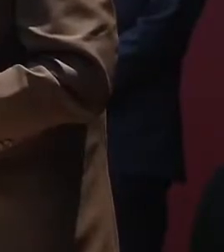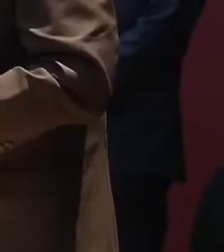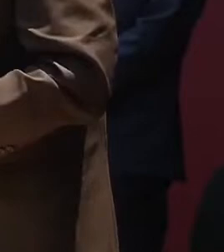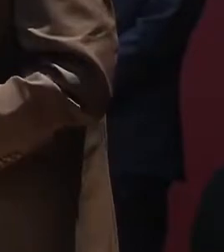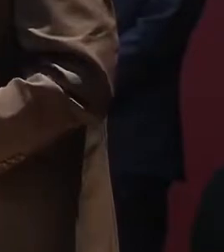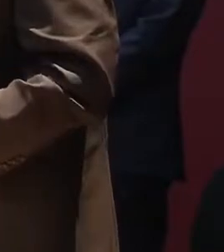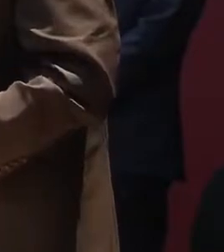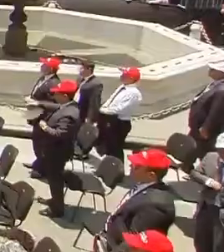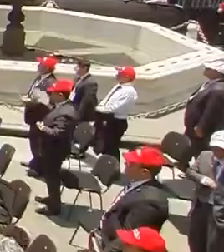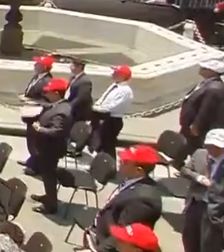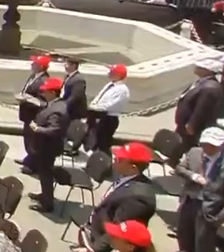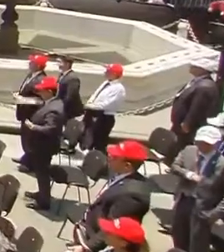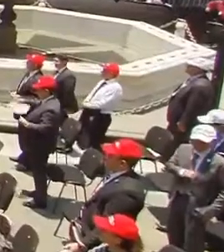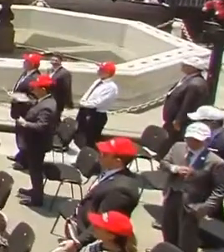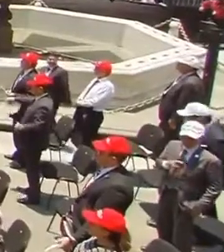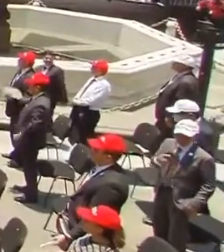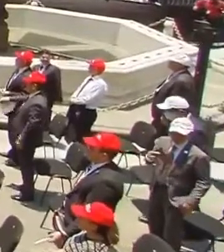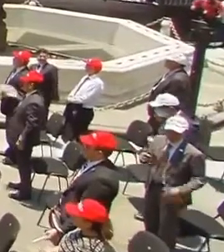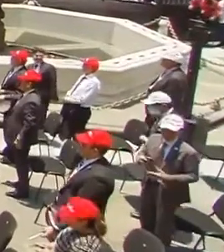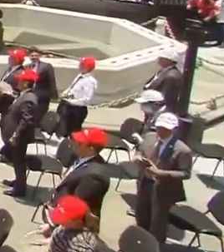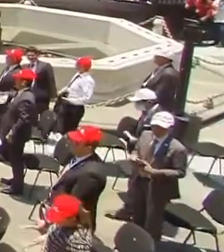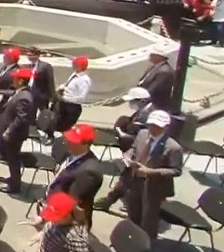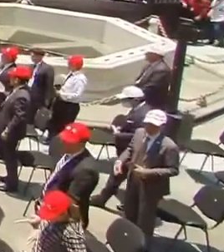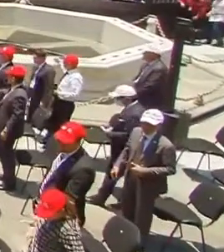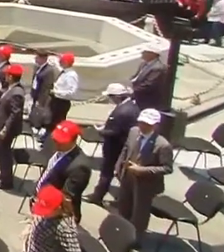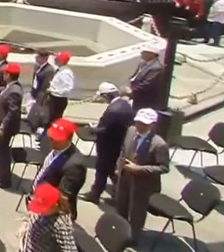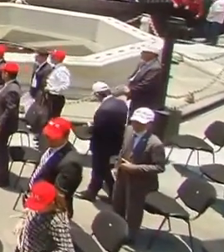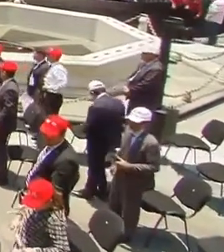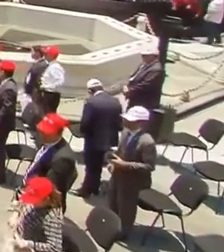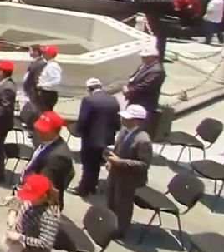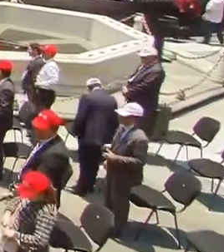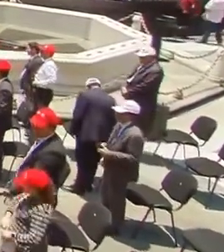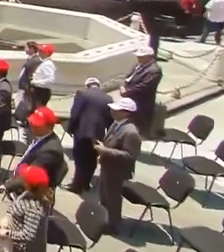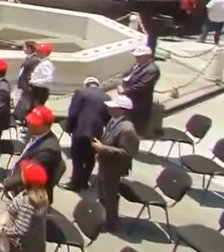A continuación, escucharemos la entonación del himno nacional mexicano.